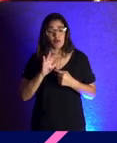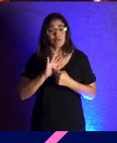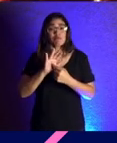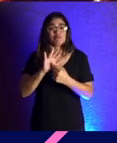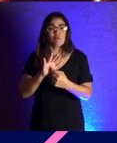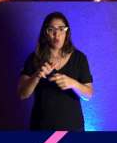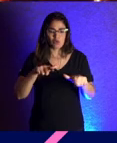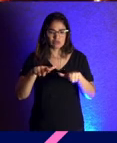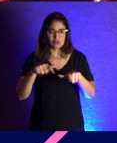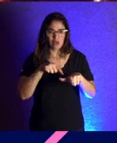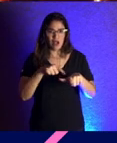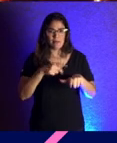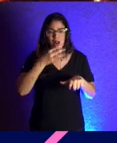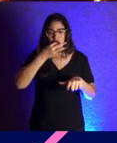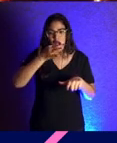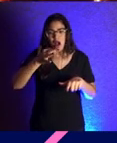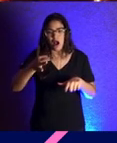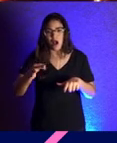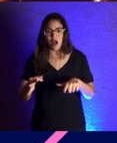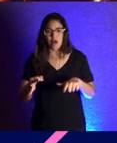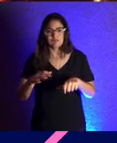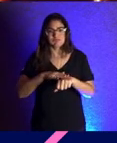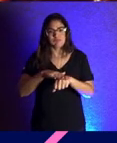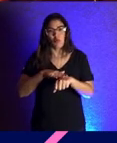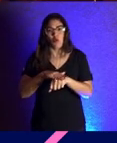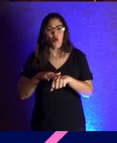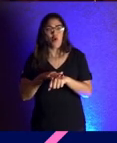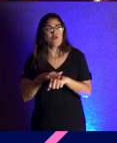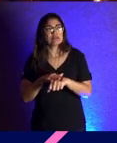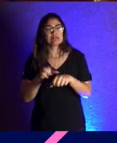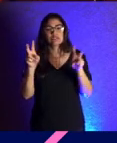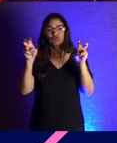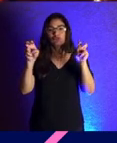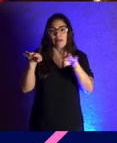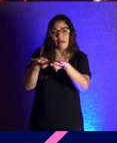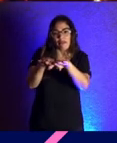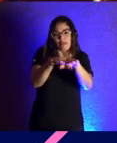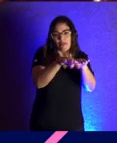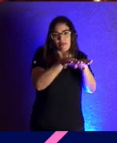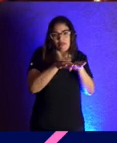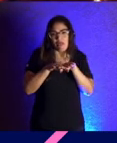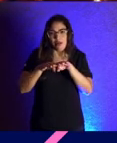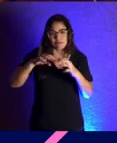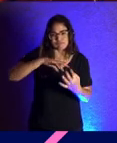un poco de situaciones globales, un poco de la aquí.